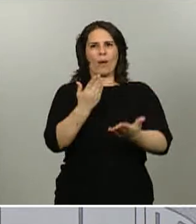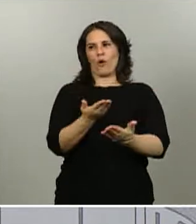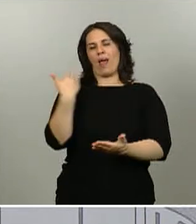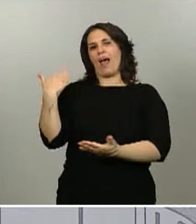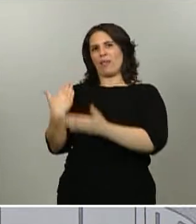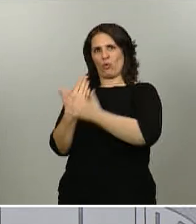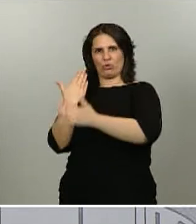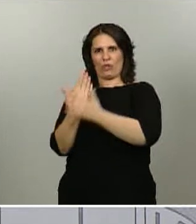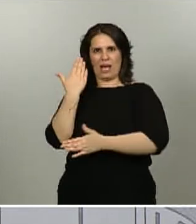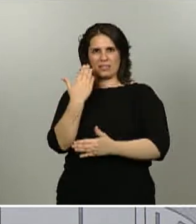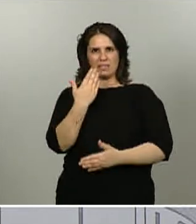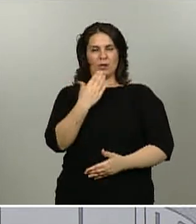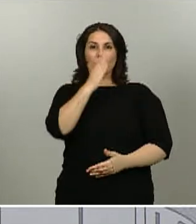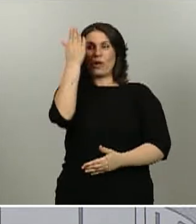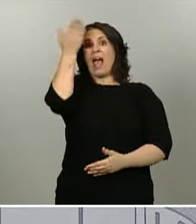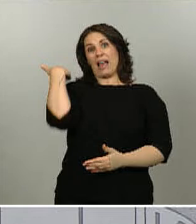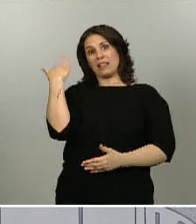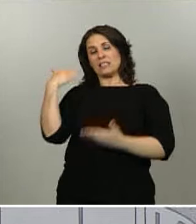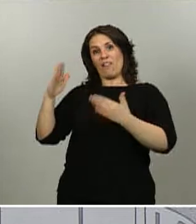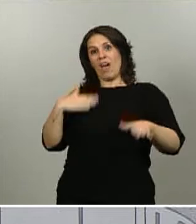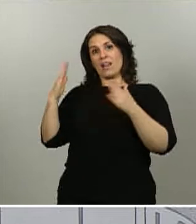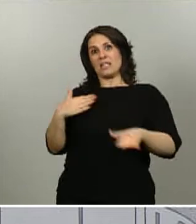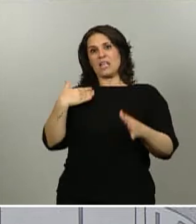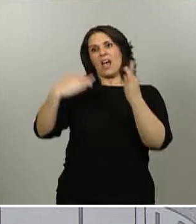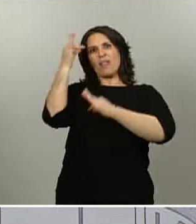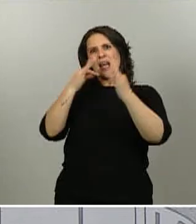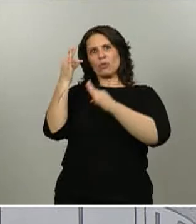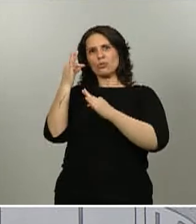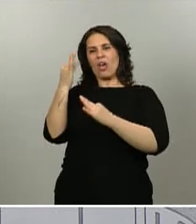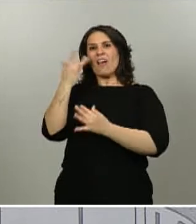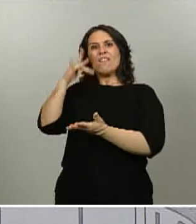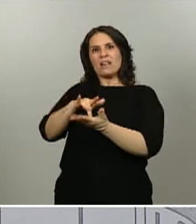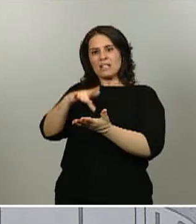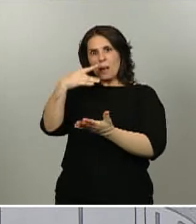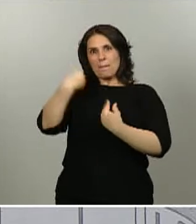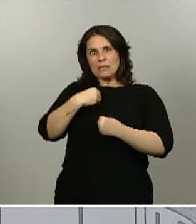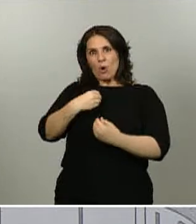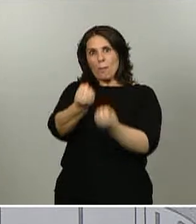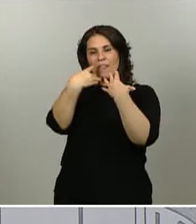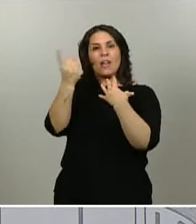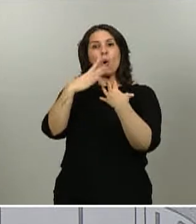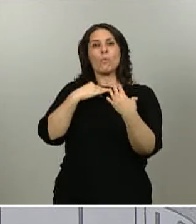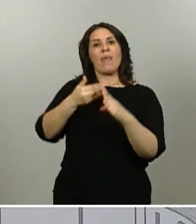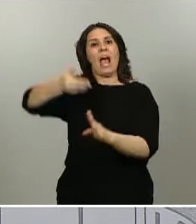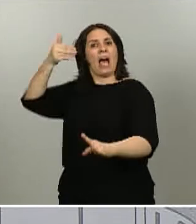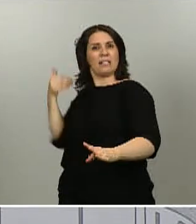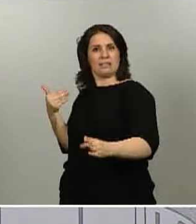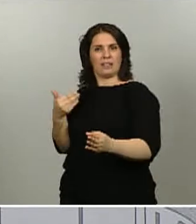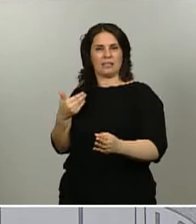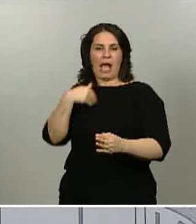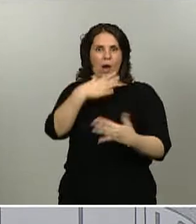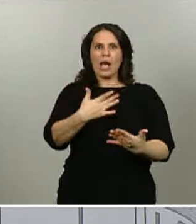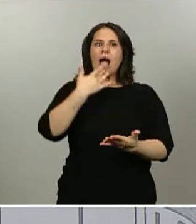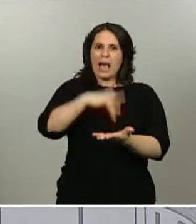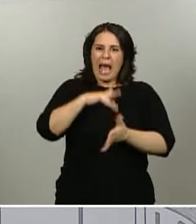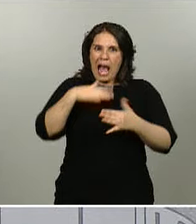cuando los datos que recibíamos no correspondían a la fecha actual. Con este nuevo sistema de vigilancia tenemos información individualizada de